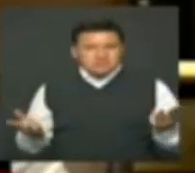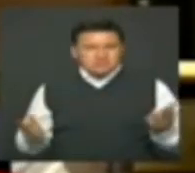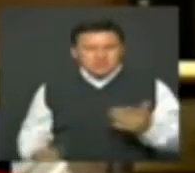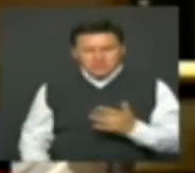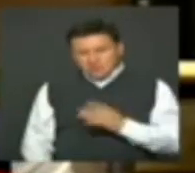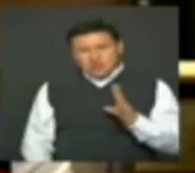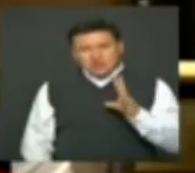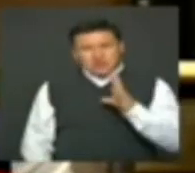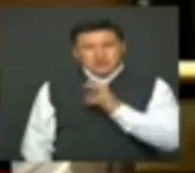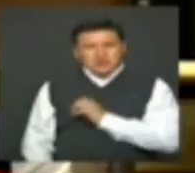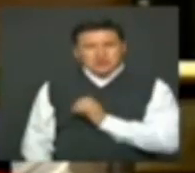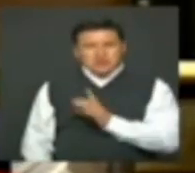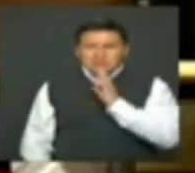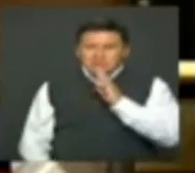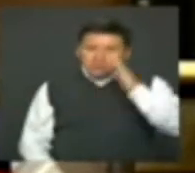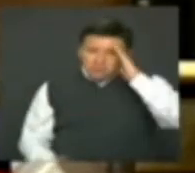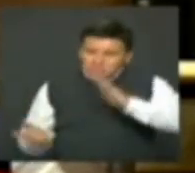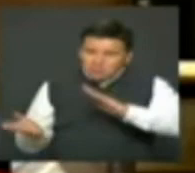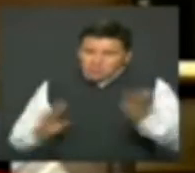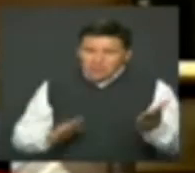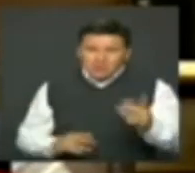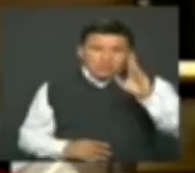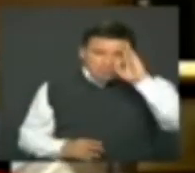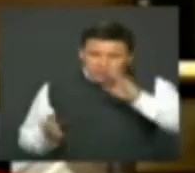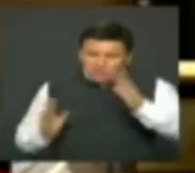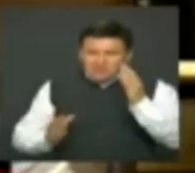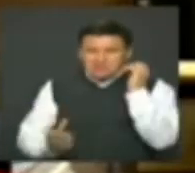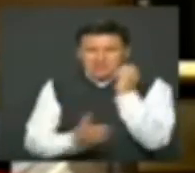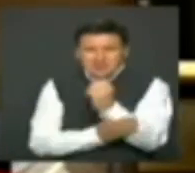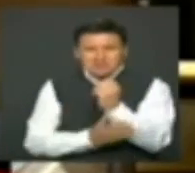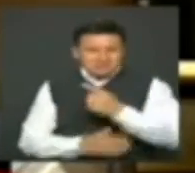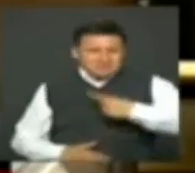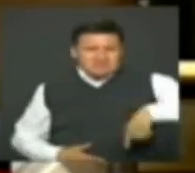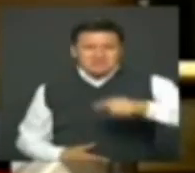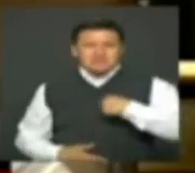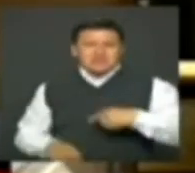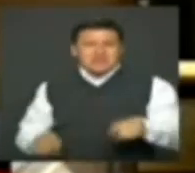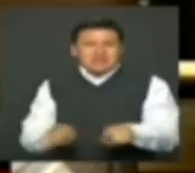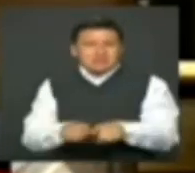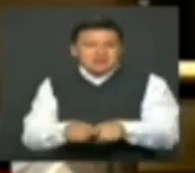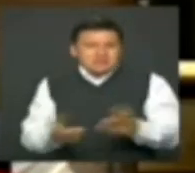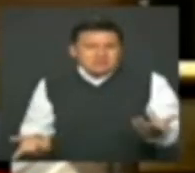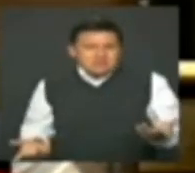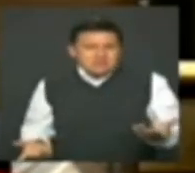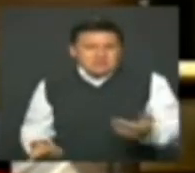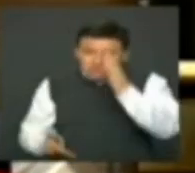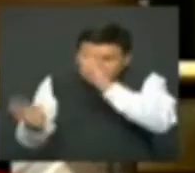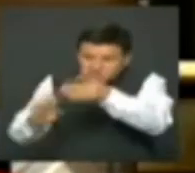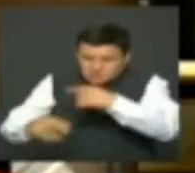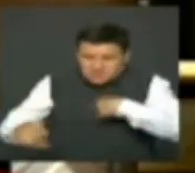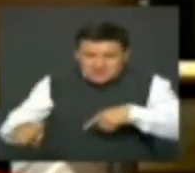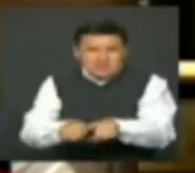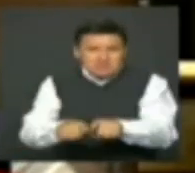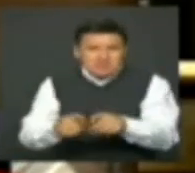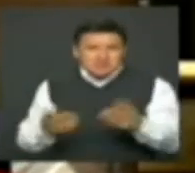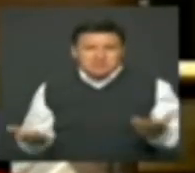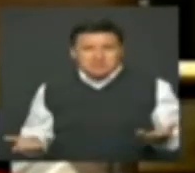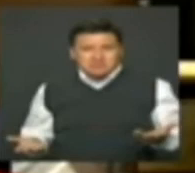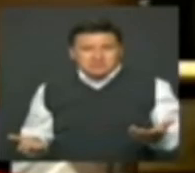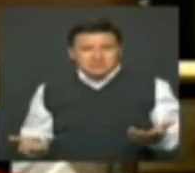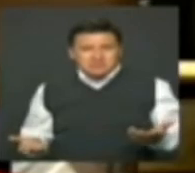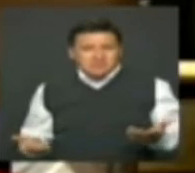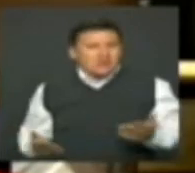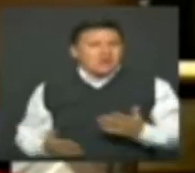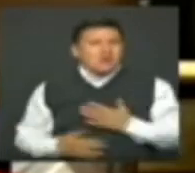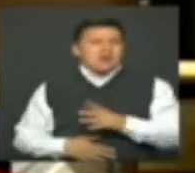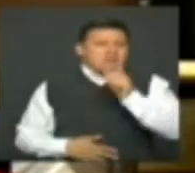que sienten cuando matan a un soldado, cuando matan a un policía, porque para nosotros son hermanos, son personas cercanas, como